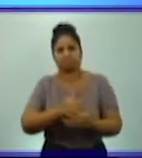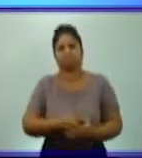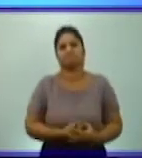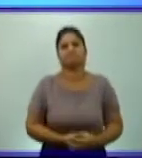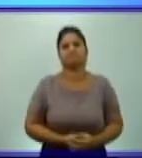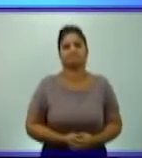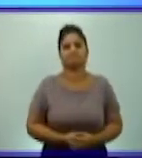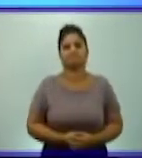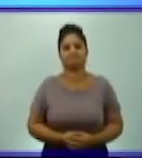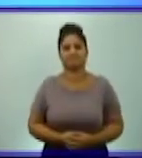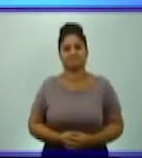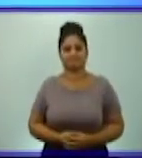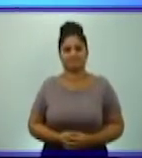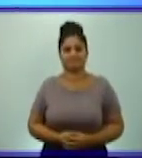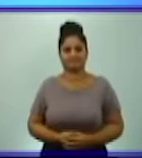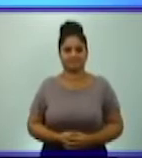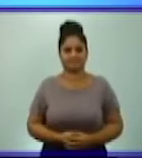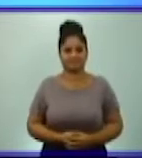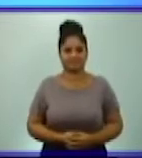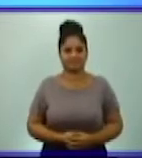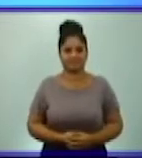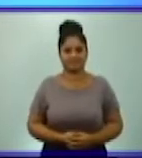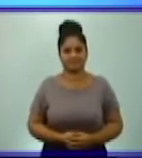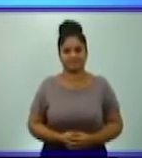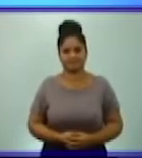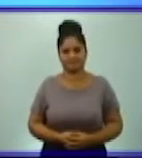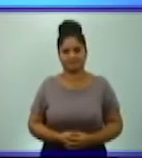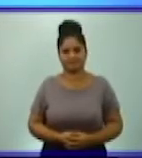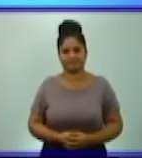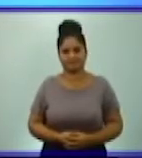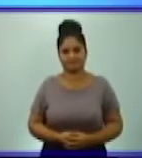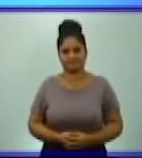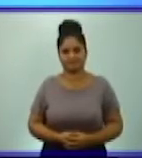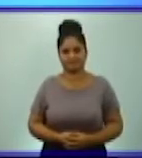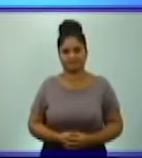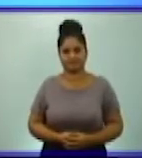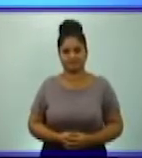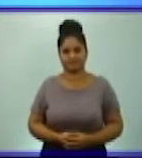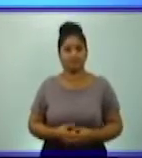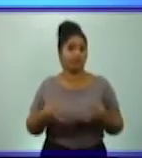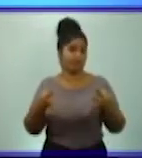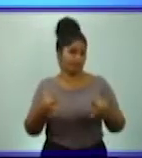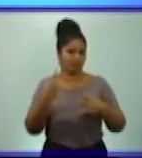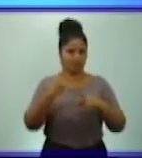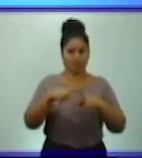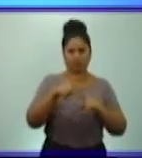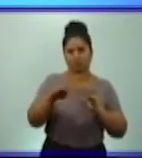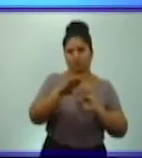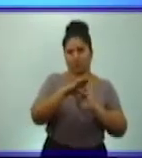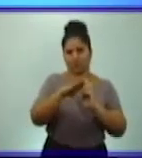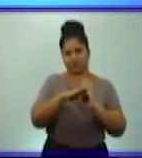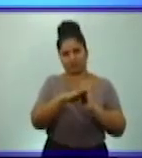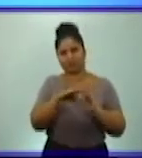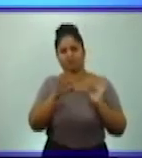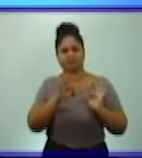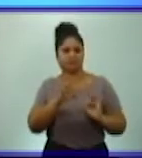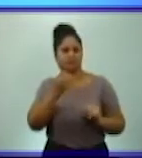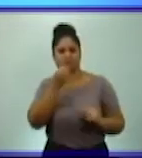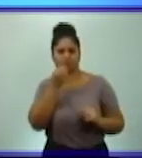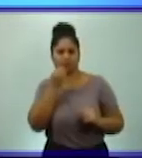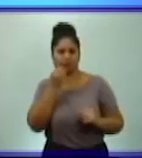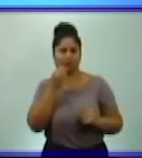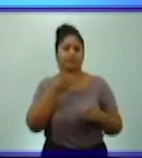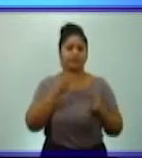educativa, donde ustedes van a poder conocer un poco más a esta Sor Juana